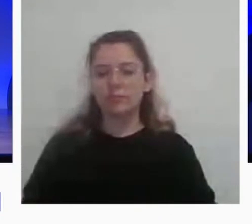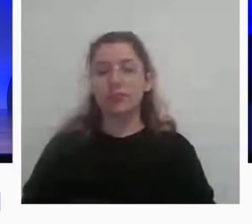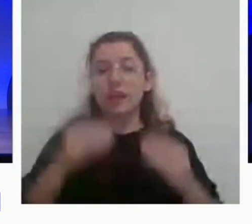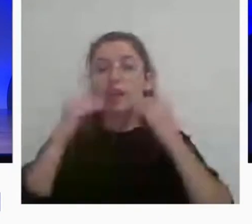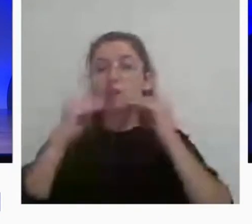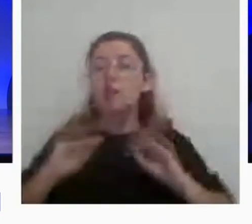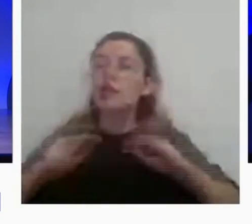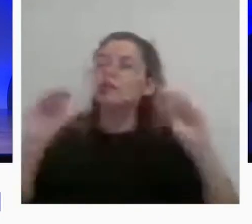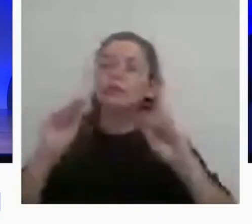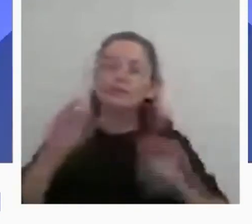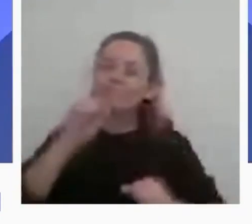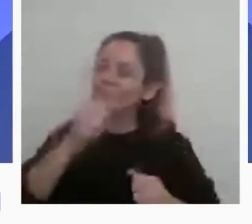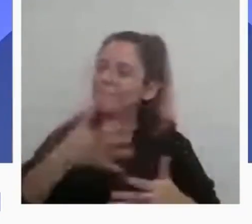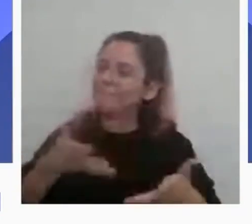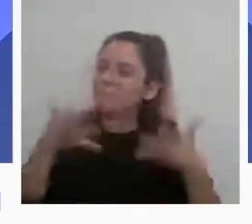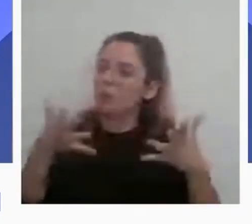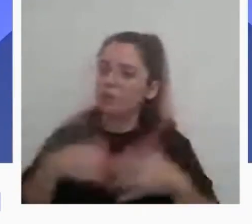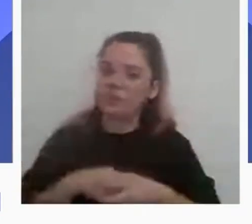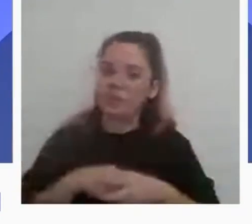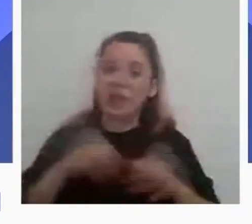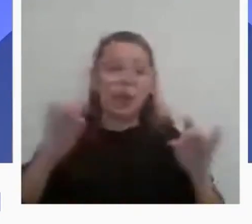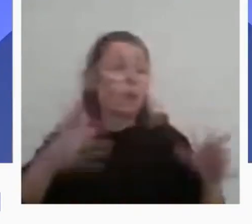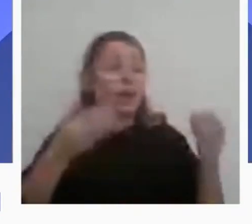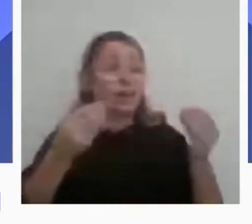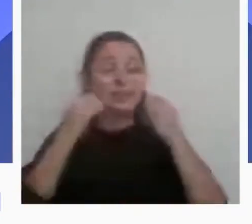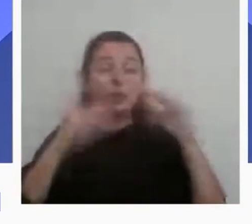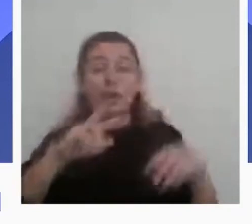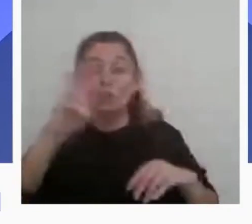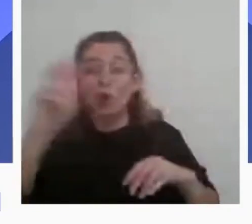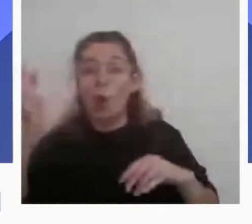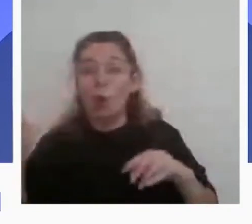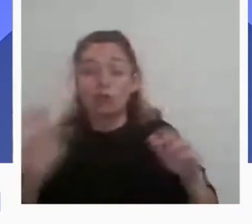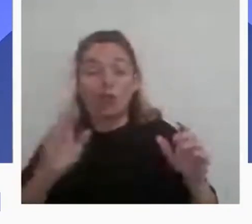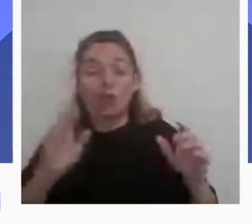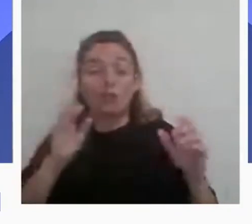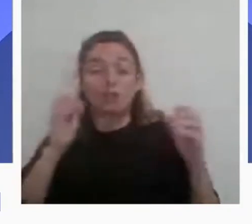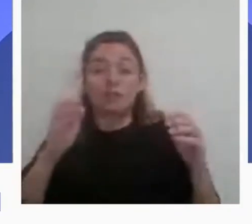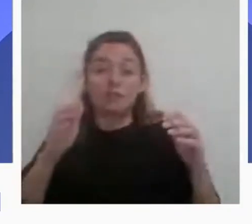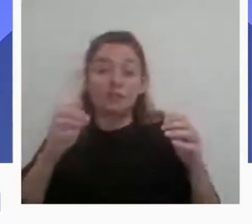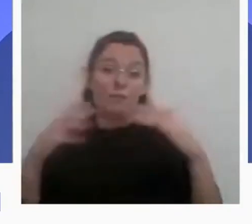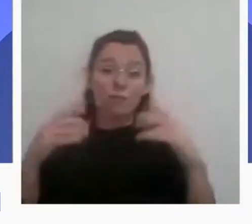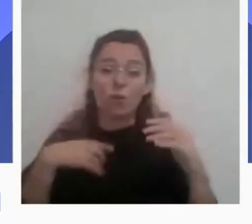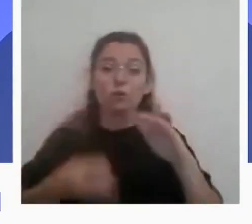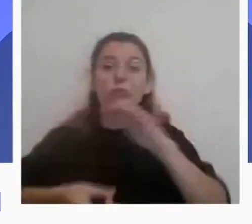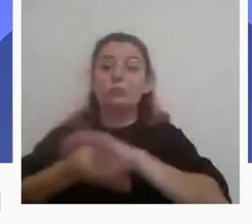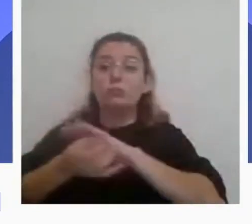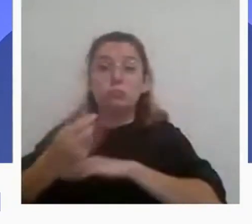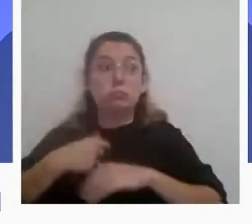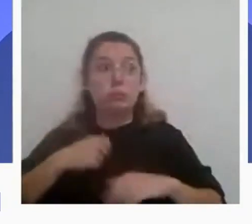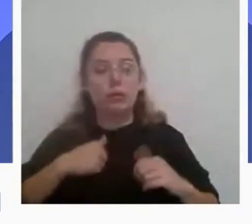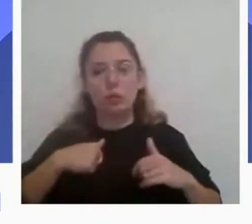como me apasionan siempre tantas historias que escucho y que conozco en estos congresos y en estos foros de emprendedores que a mí me